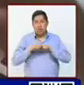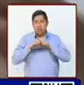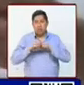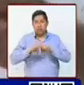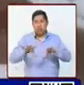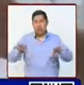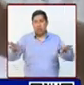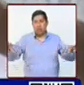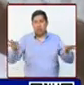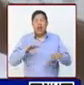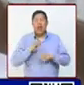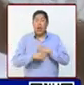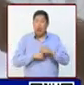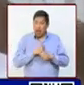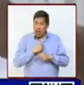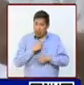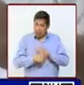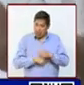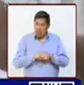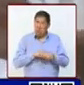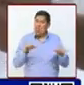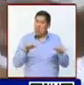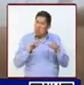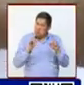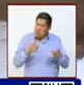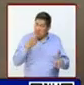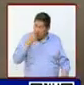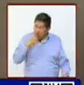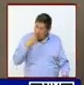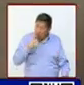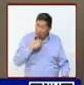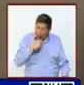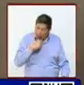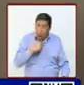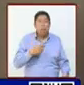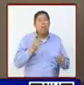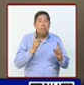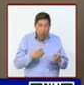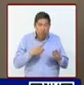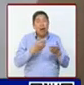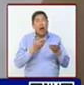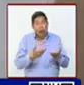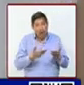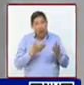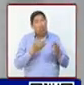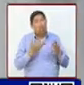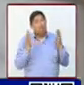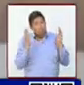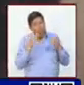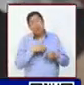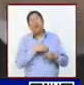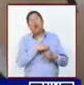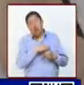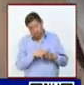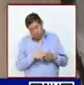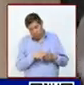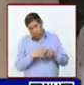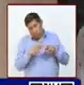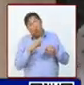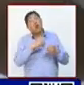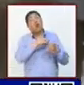todos los años vamos a tener, al igual que la influenza, tenemos que tener la herramienta más fundamental, creo que para